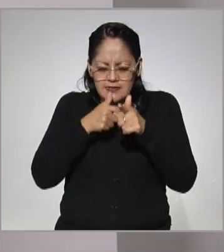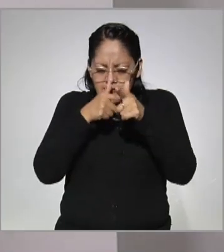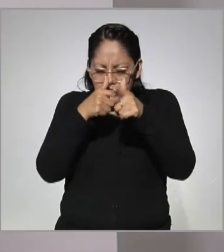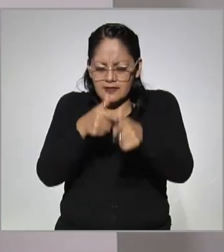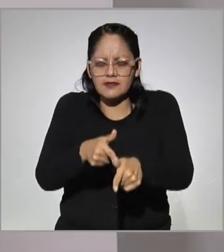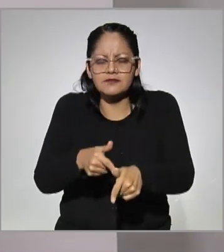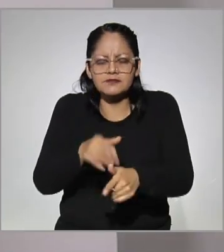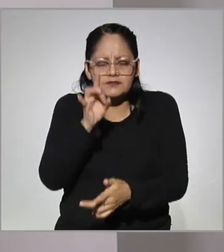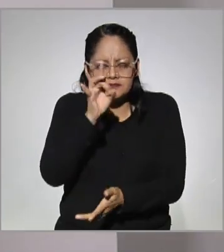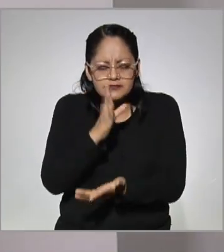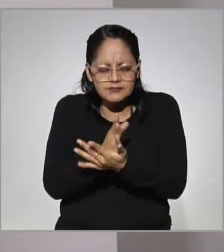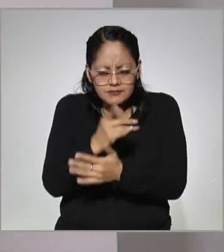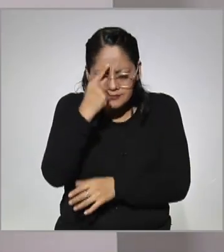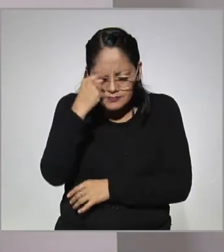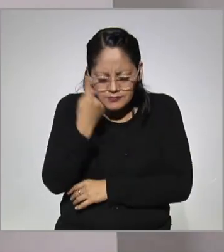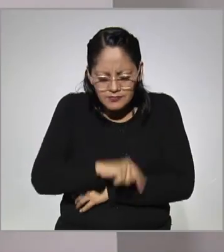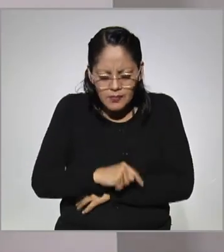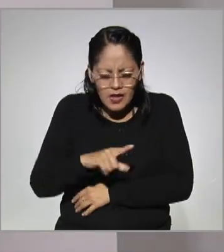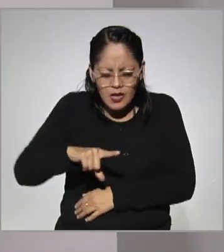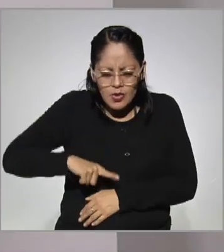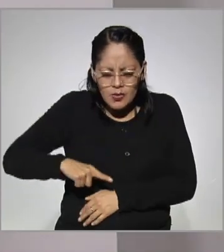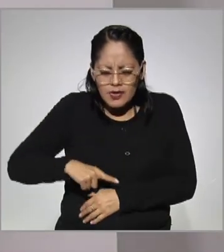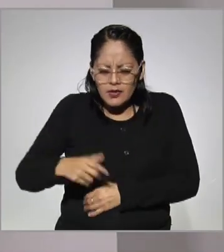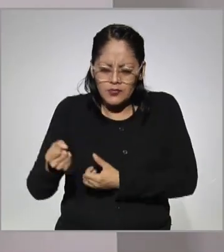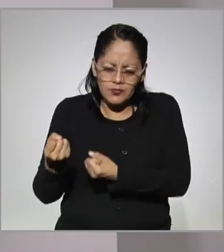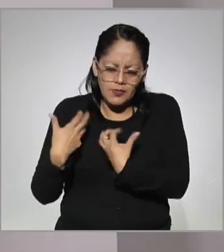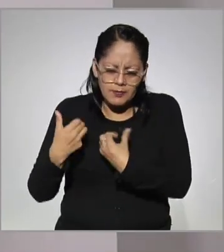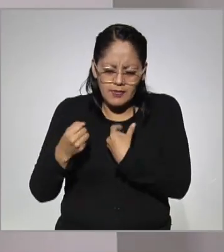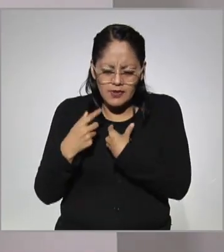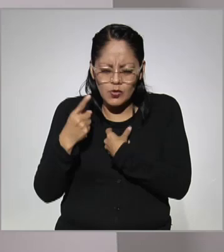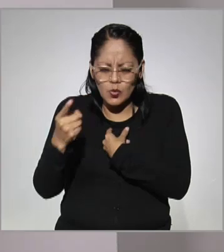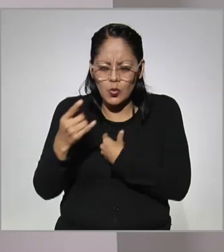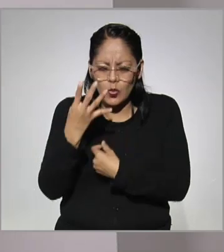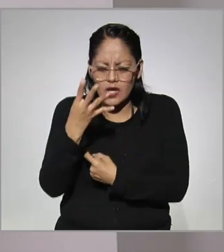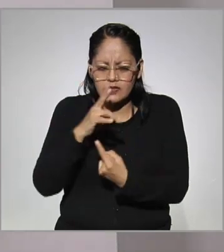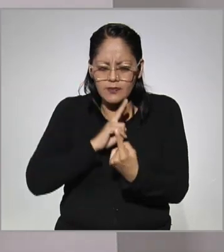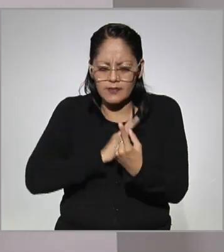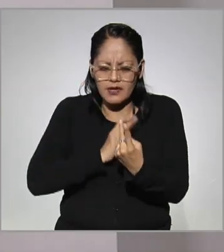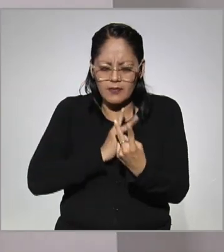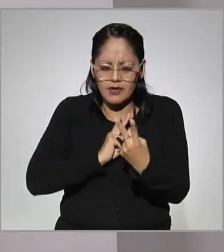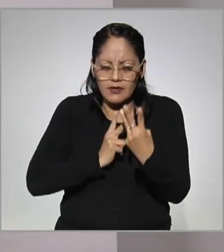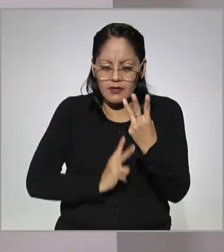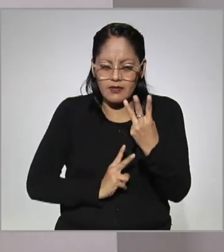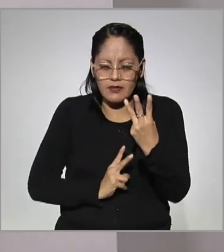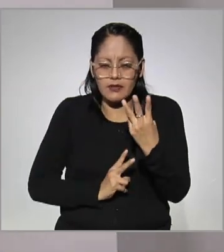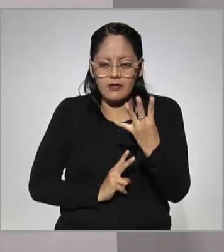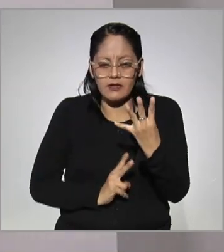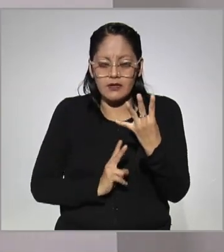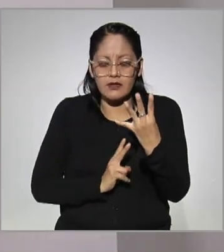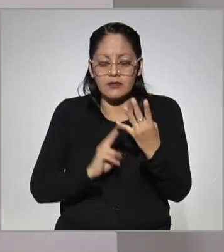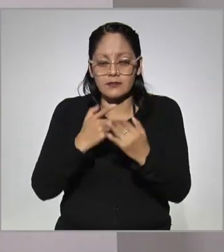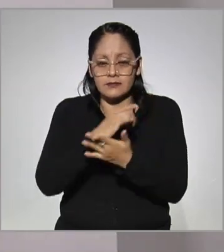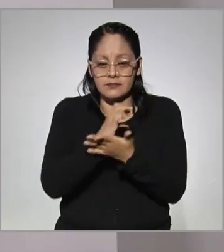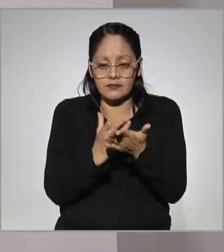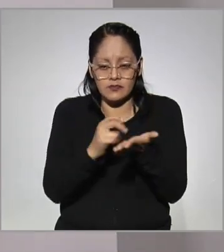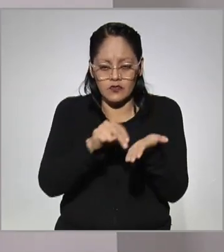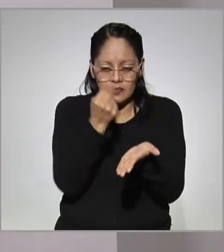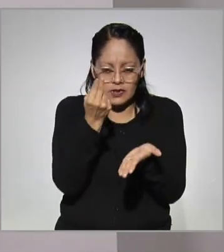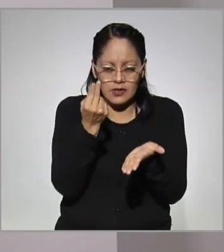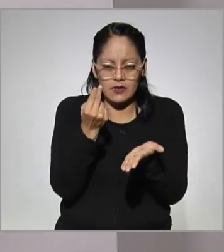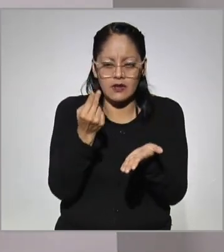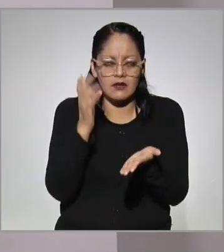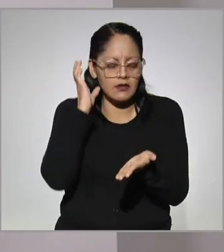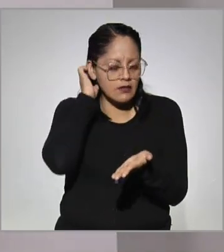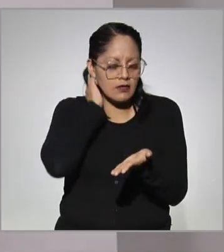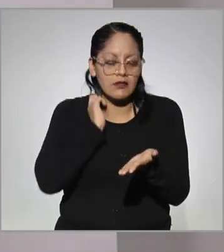únicamente se está surtiendo a gobierno. Gobierno solamente tiene la de 4 virus, ¿sí? Y porque tienen un contrato firmado, tiene de 4 virus,